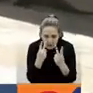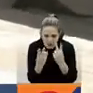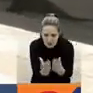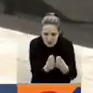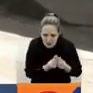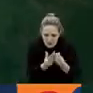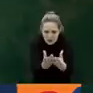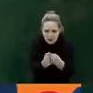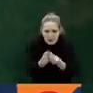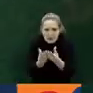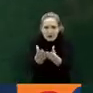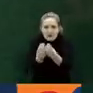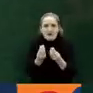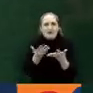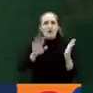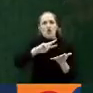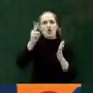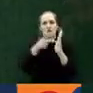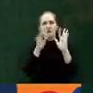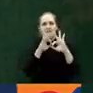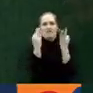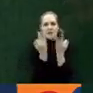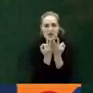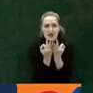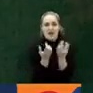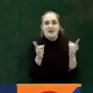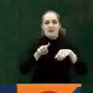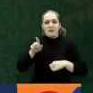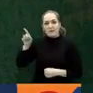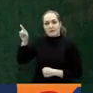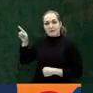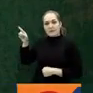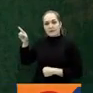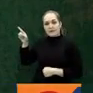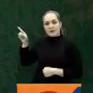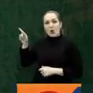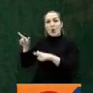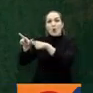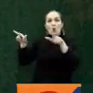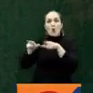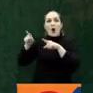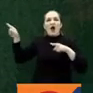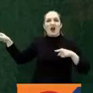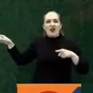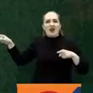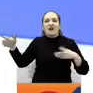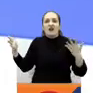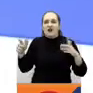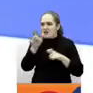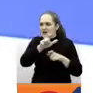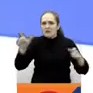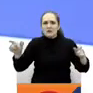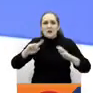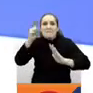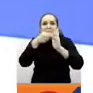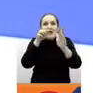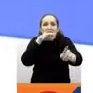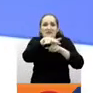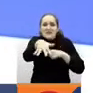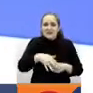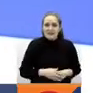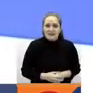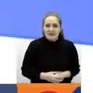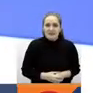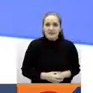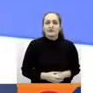de 2.000 familias y el confinamiento en las veredas El Pinche, La Ceiba y Las Vegas, que afectó a 1.000 personas. Este llamado que hacemos